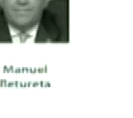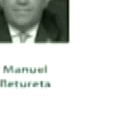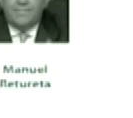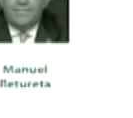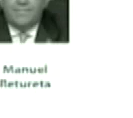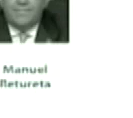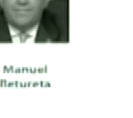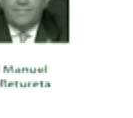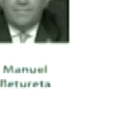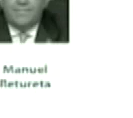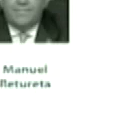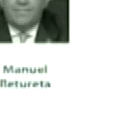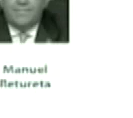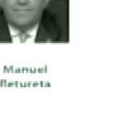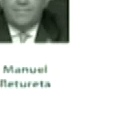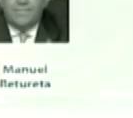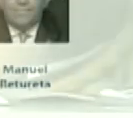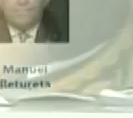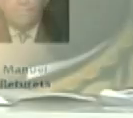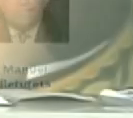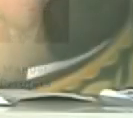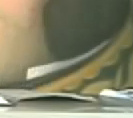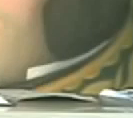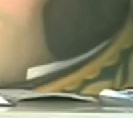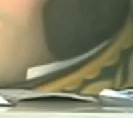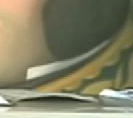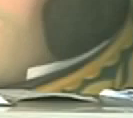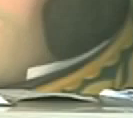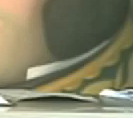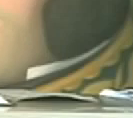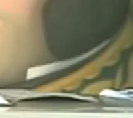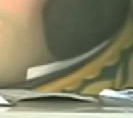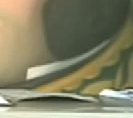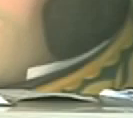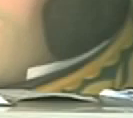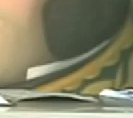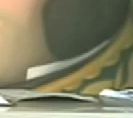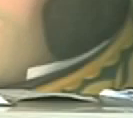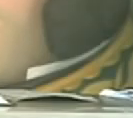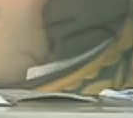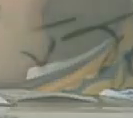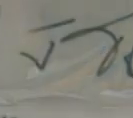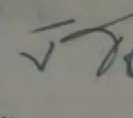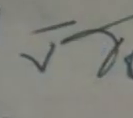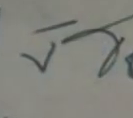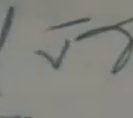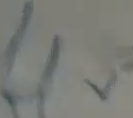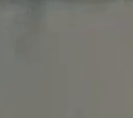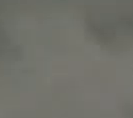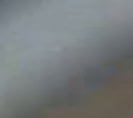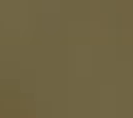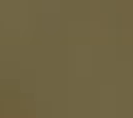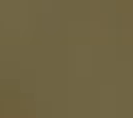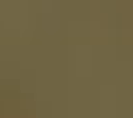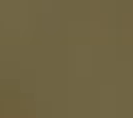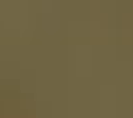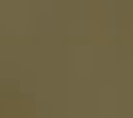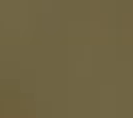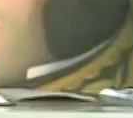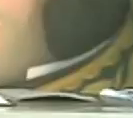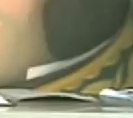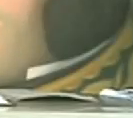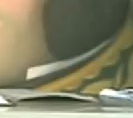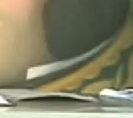del poder que garantiza la justicia en Venezuela. Aquí está el contrato.